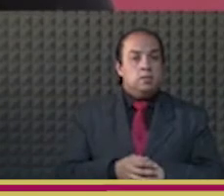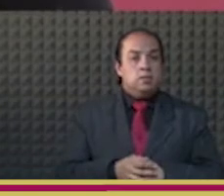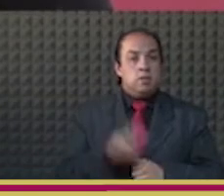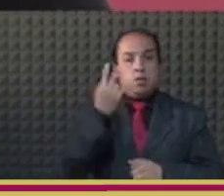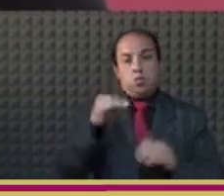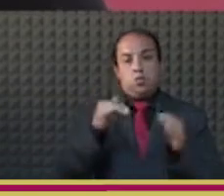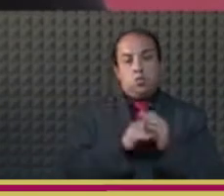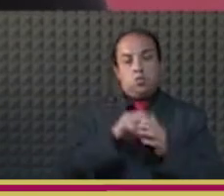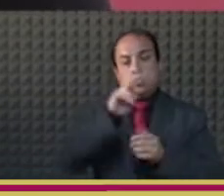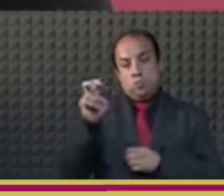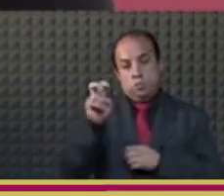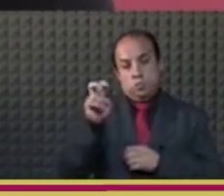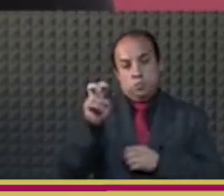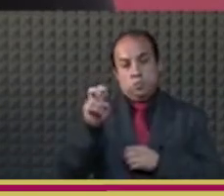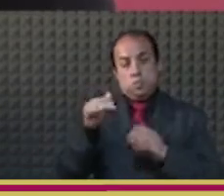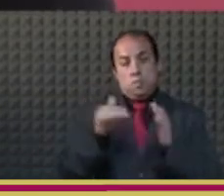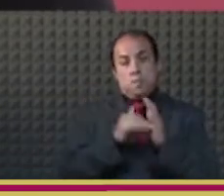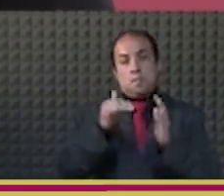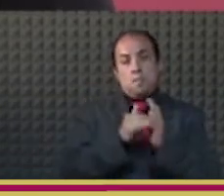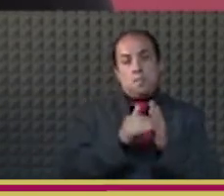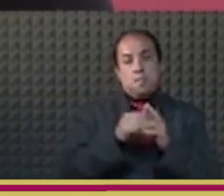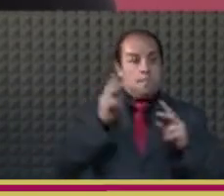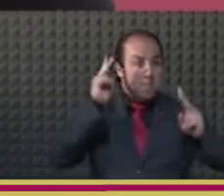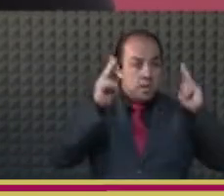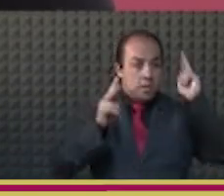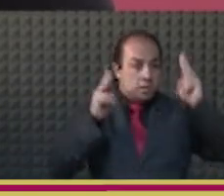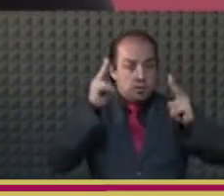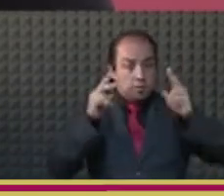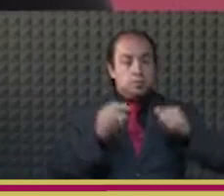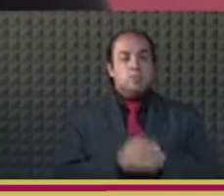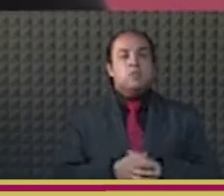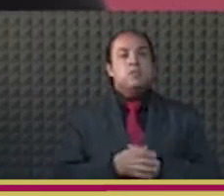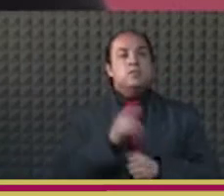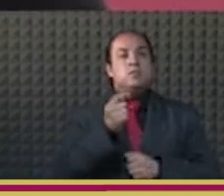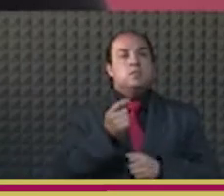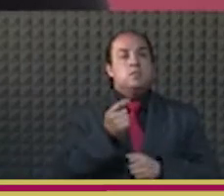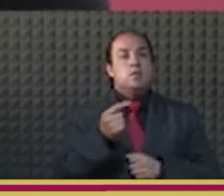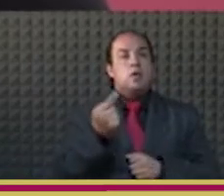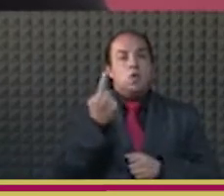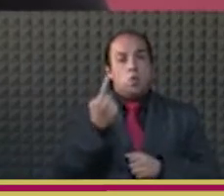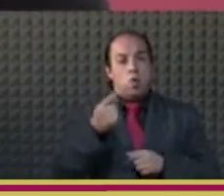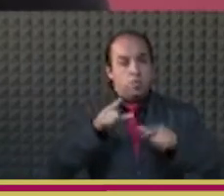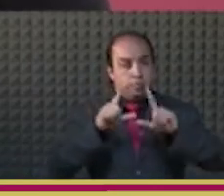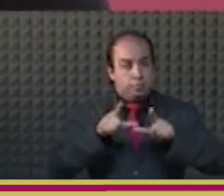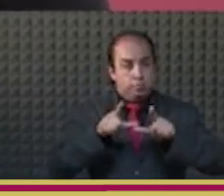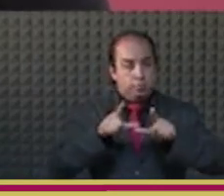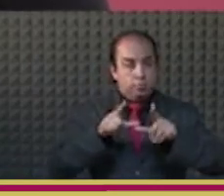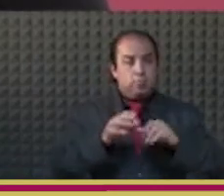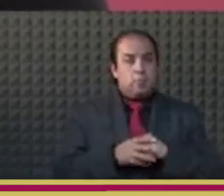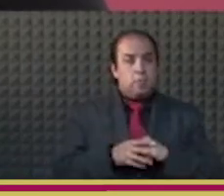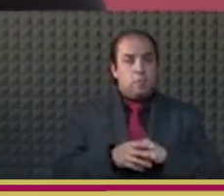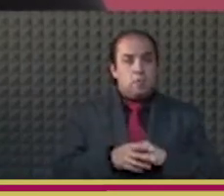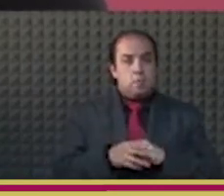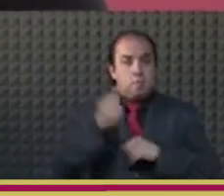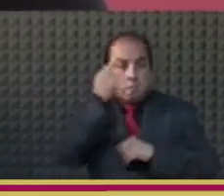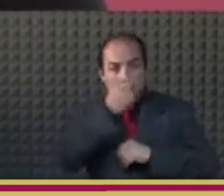que 2,200 millones de visitas, colocándose como uno de los portales más vistos en todo